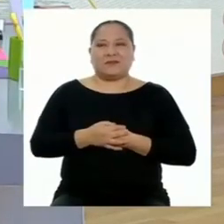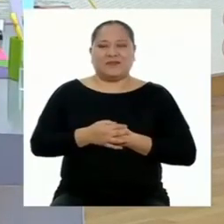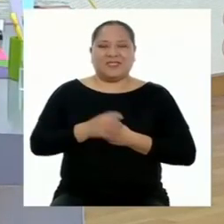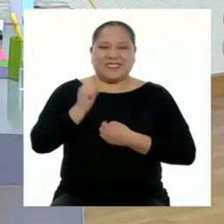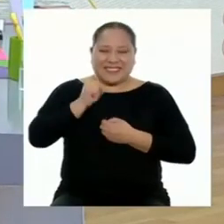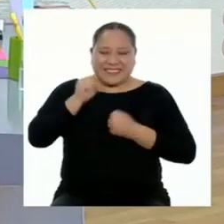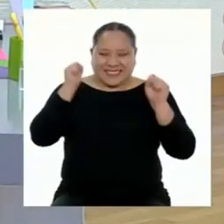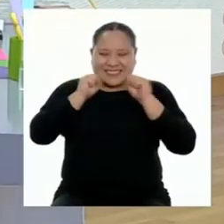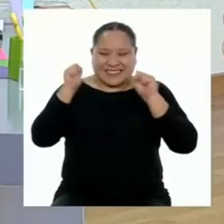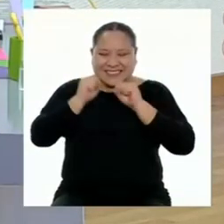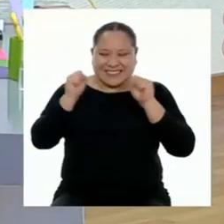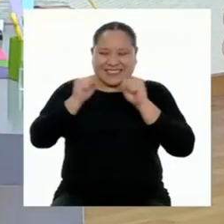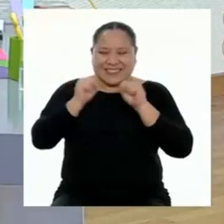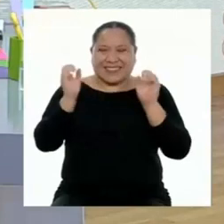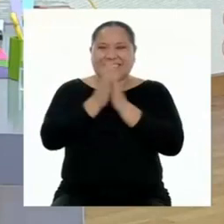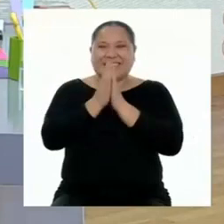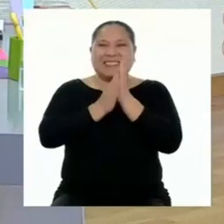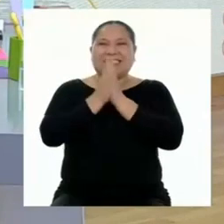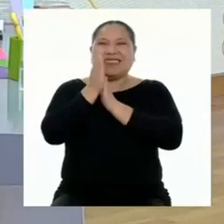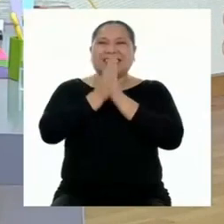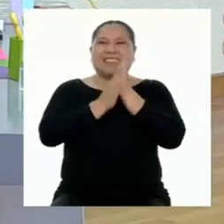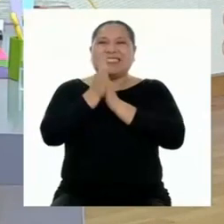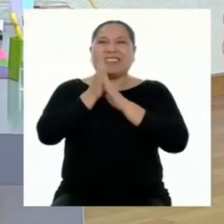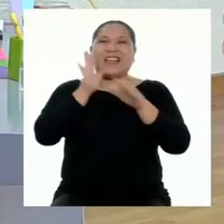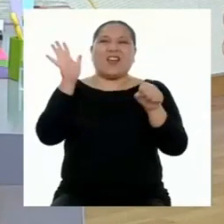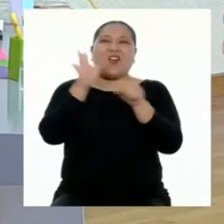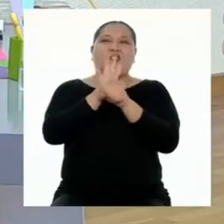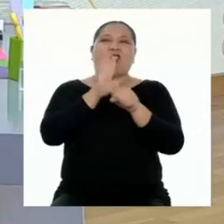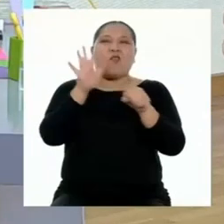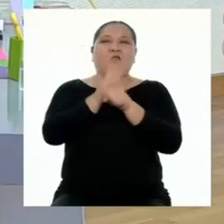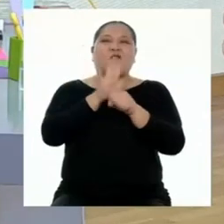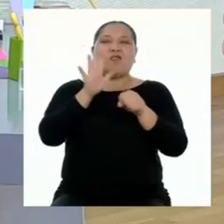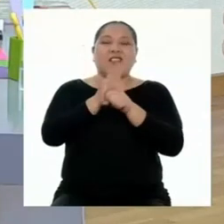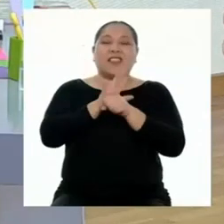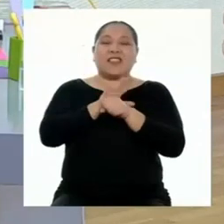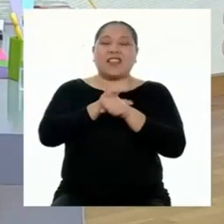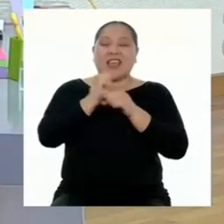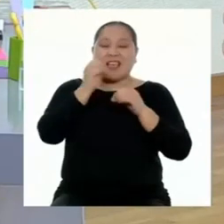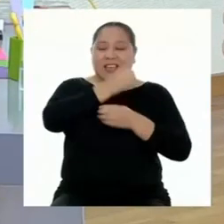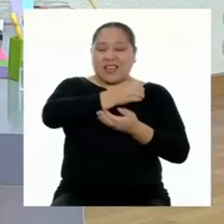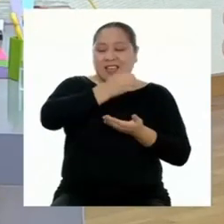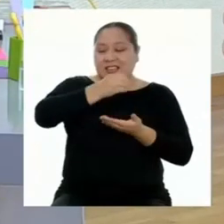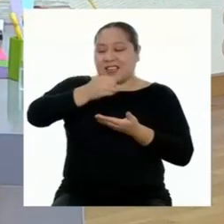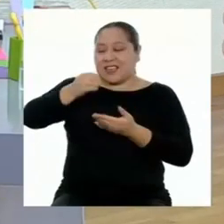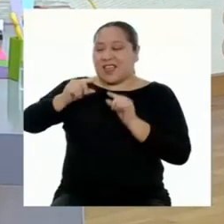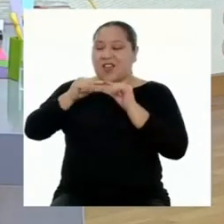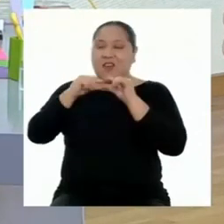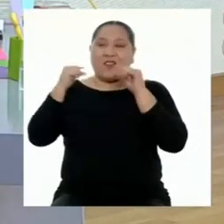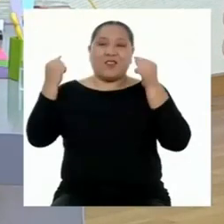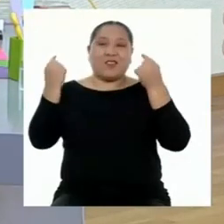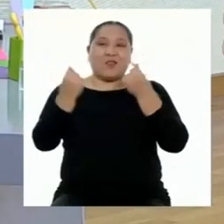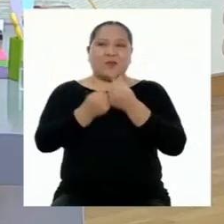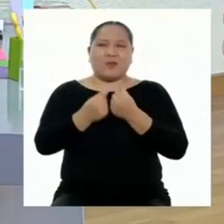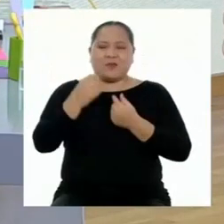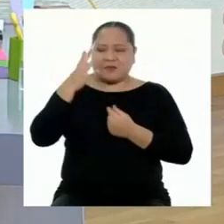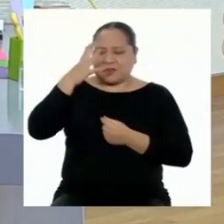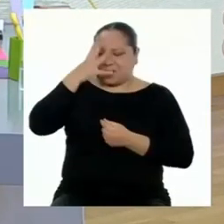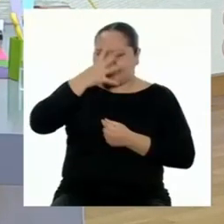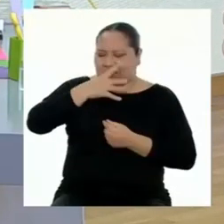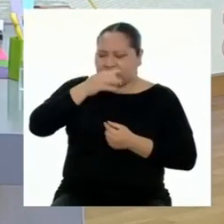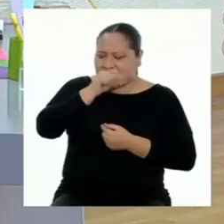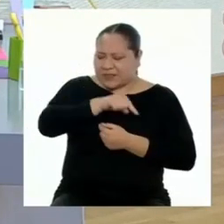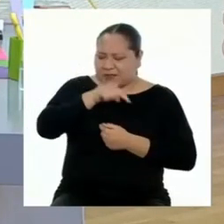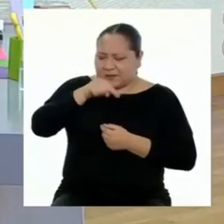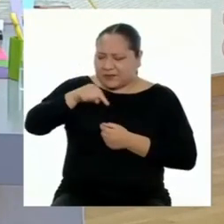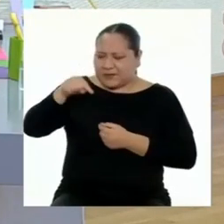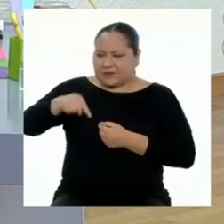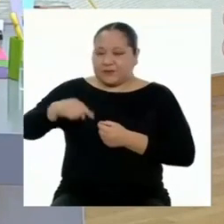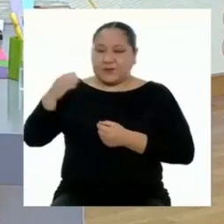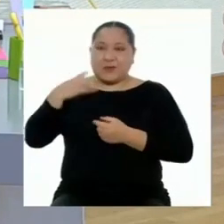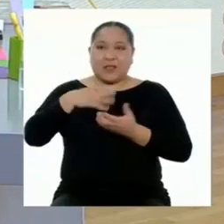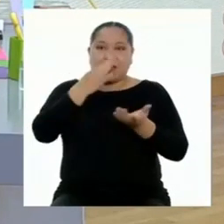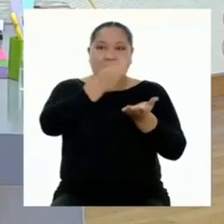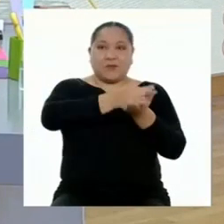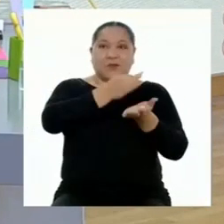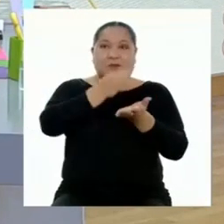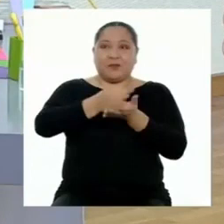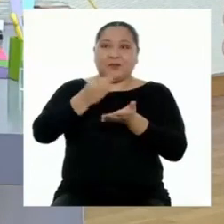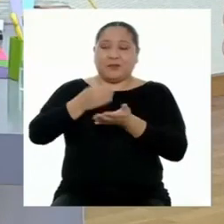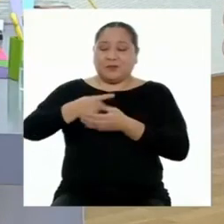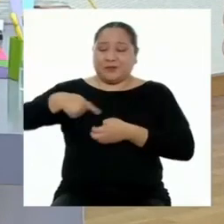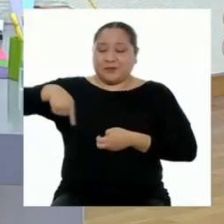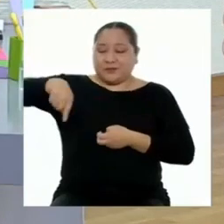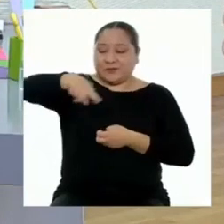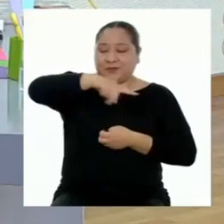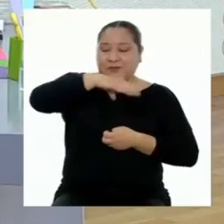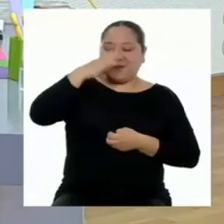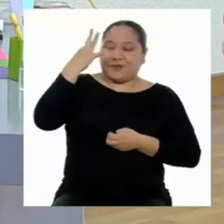¡Ay, no lo puedo creer! ¡Completé la colección! ¡Ay, qué bonitas todas mis monedas con